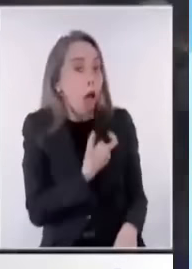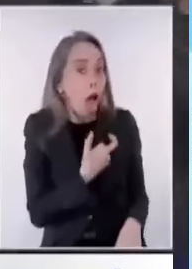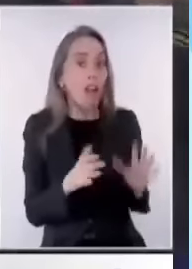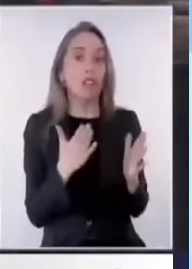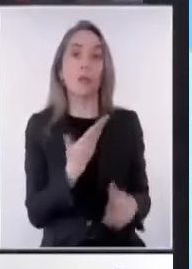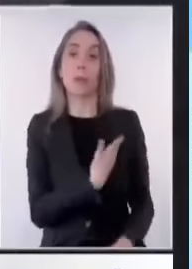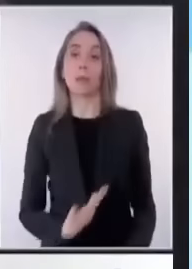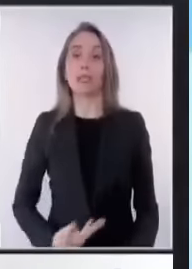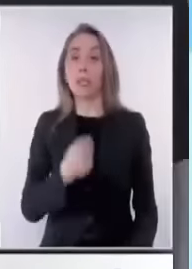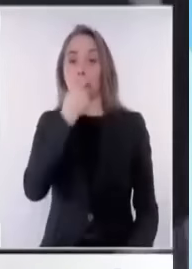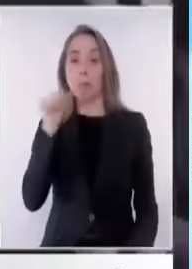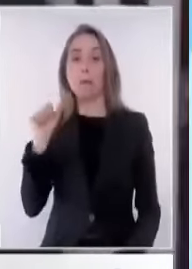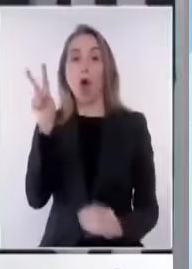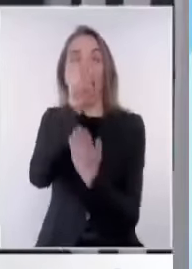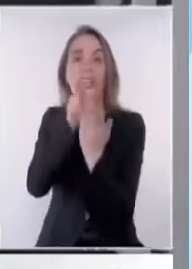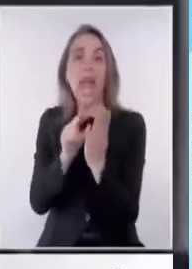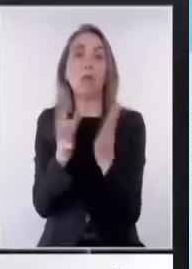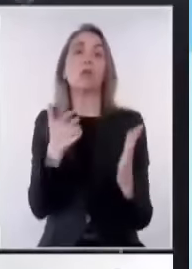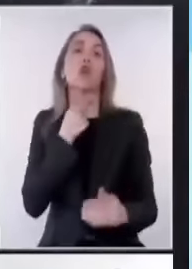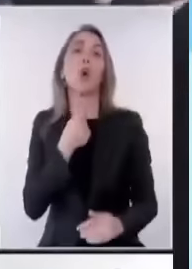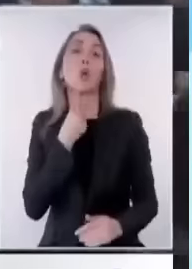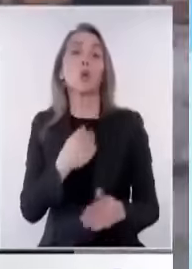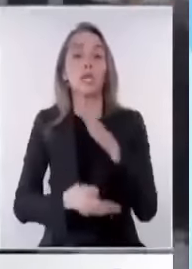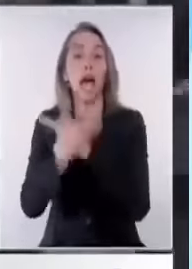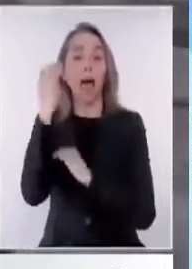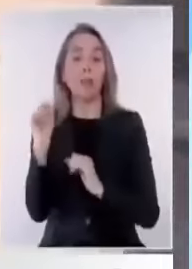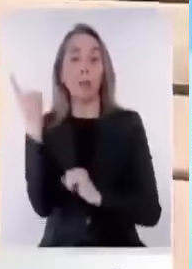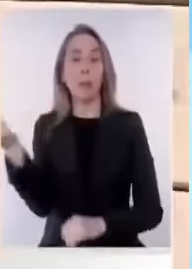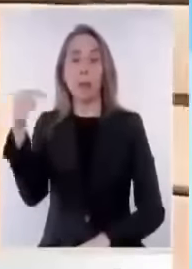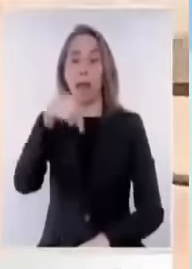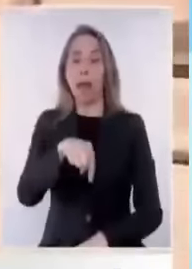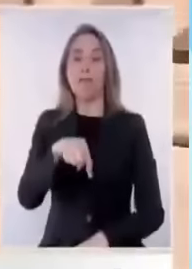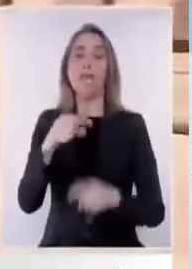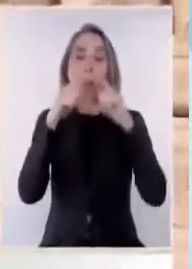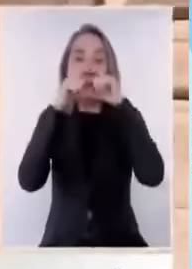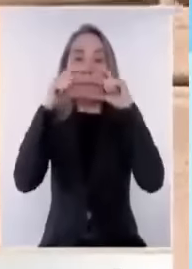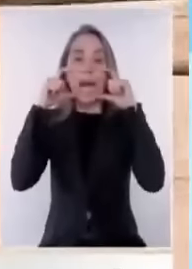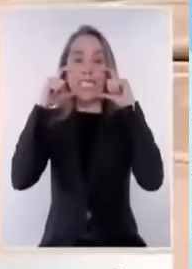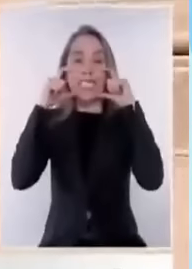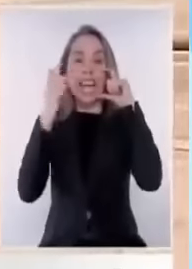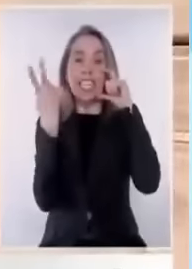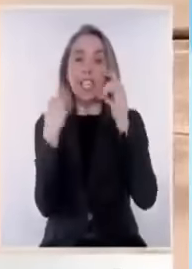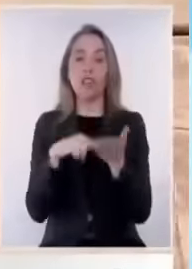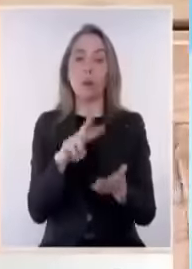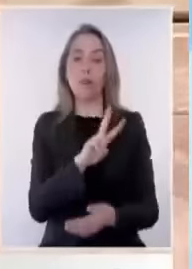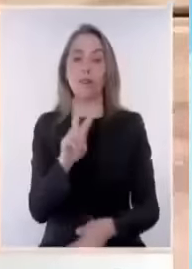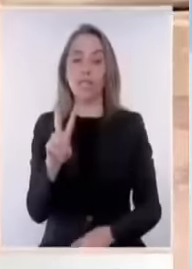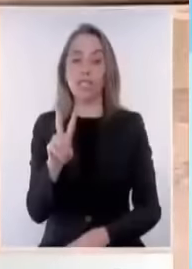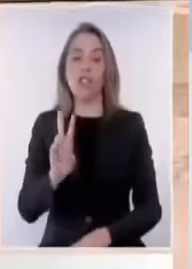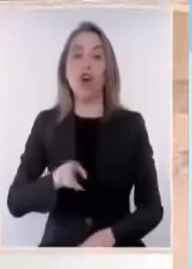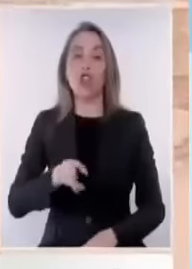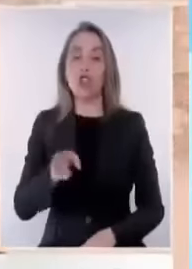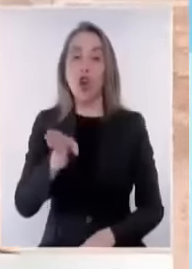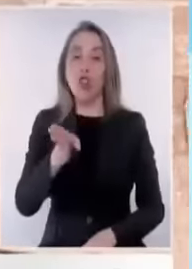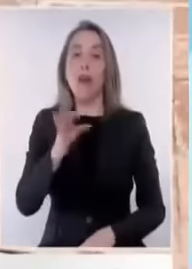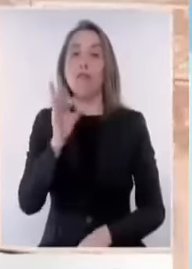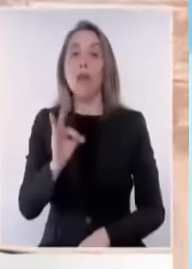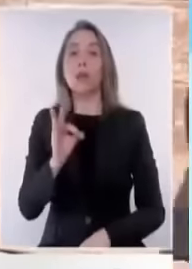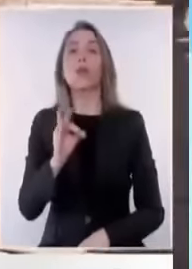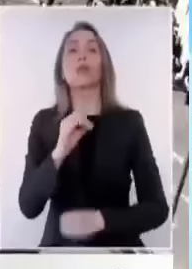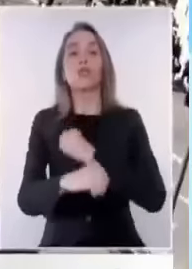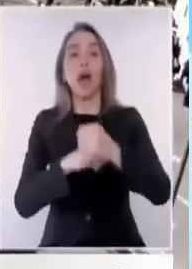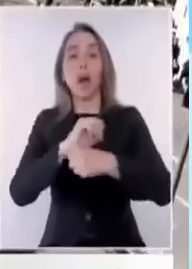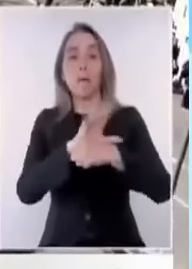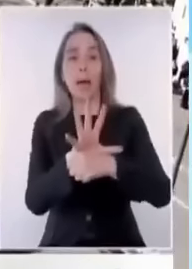viendo, había un general que no sé si no era él, ya lo veíamos en su estaba contando la historia y contaba la historia de la Esmeralda y se me venía ahí todo,